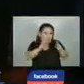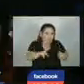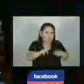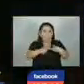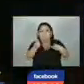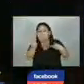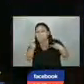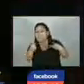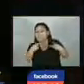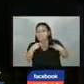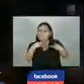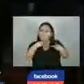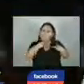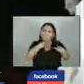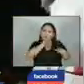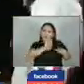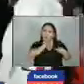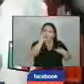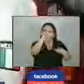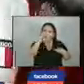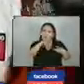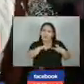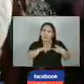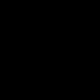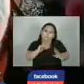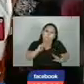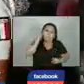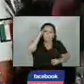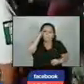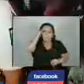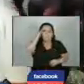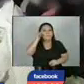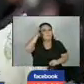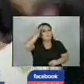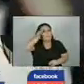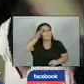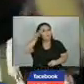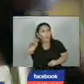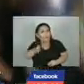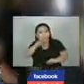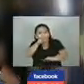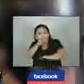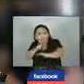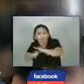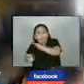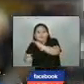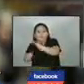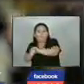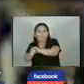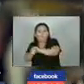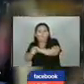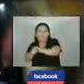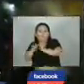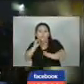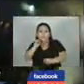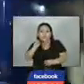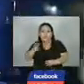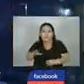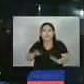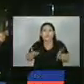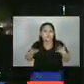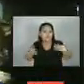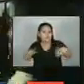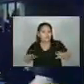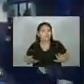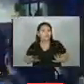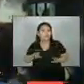economía afectándoles lo que ha hecho que estas personas continúen una situación que las mismas autoridades han mencionado que se